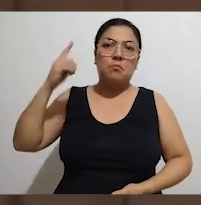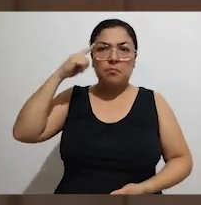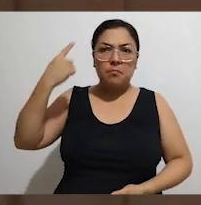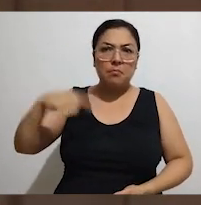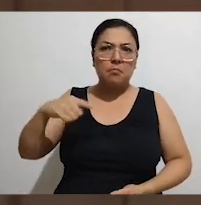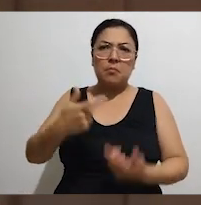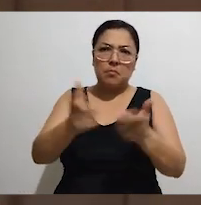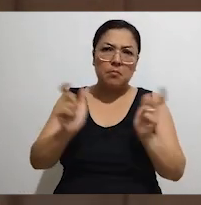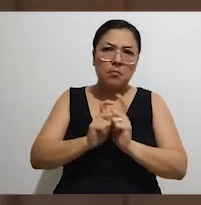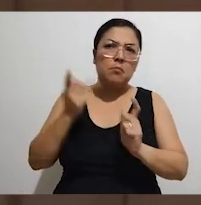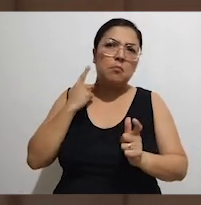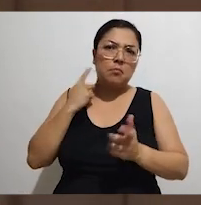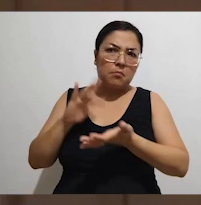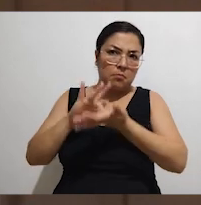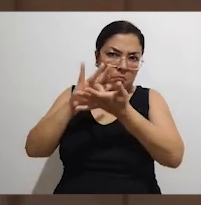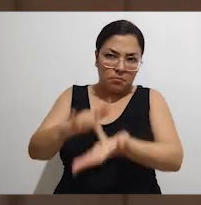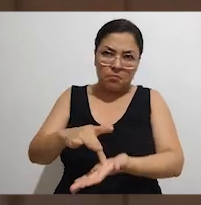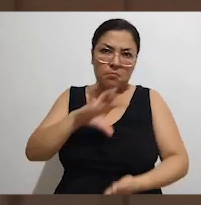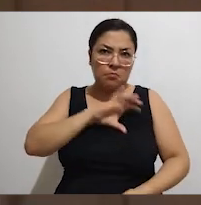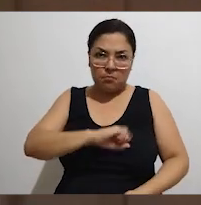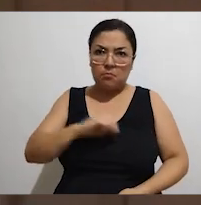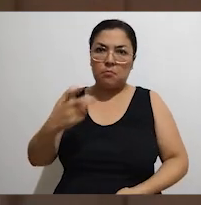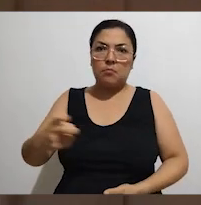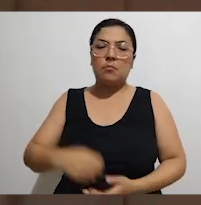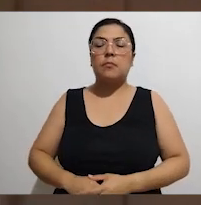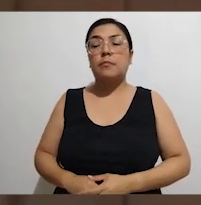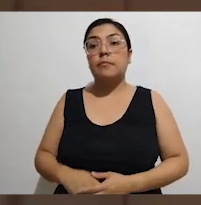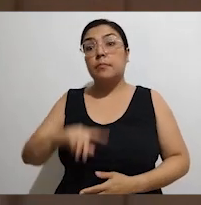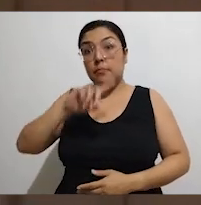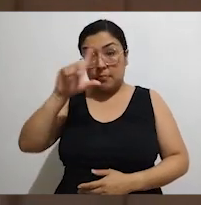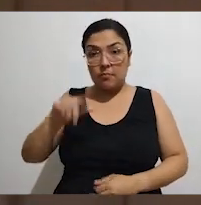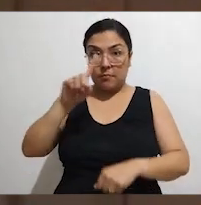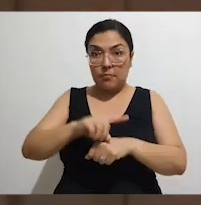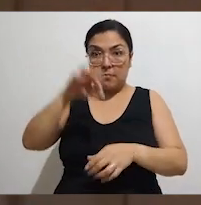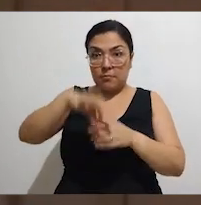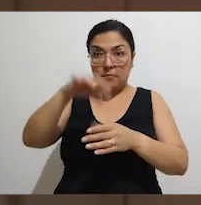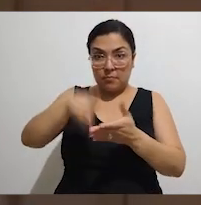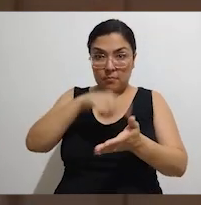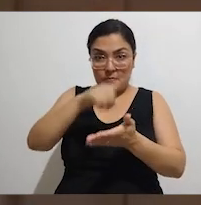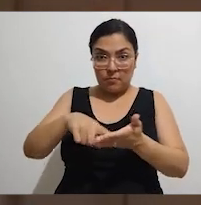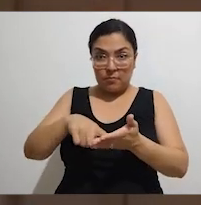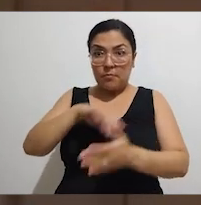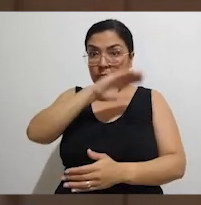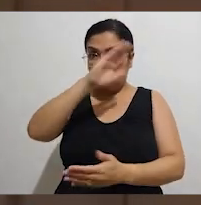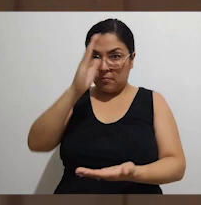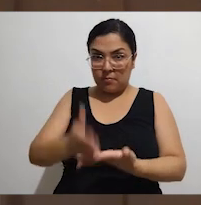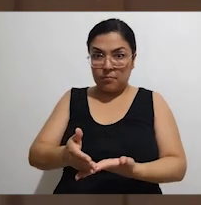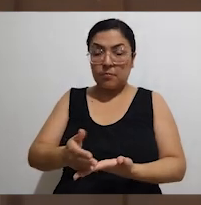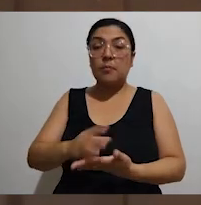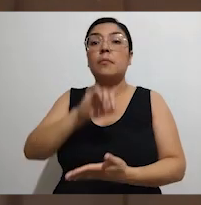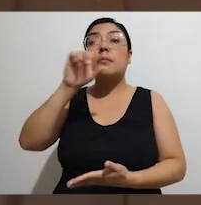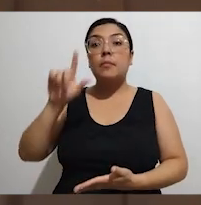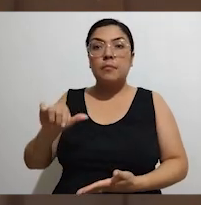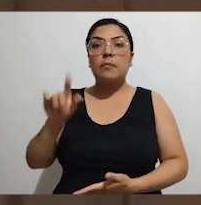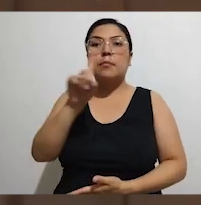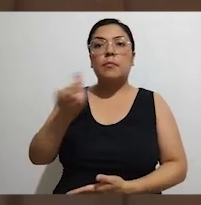de su preferencia. Es importante señalar además que una vez que concluyó la jornada electoral, el 100% de los